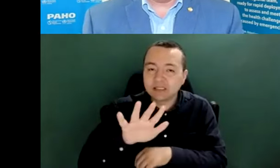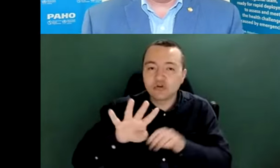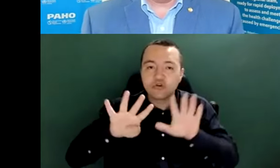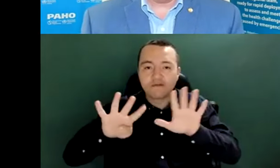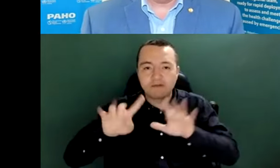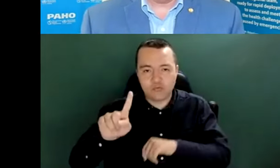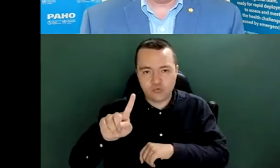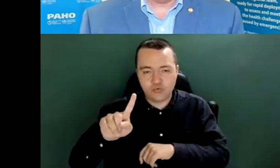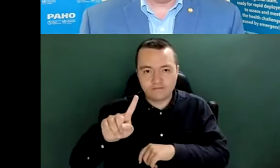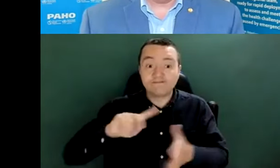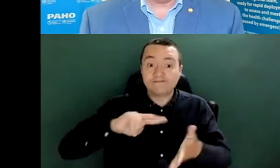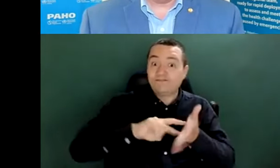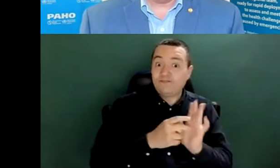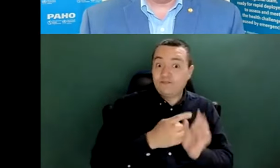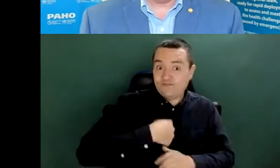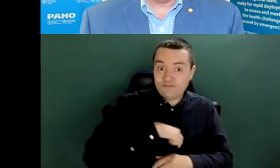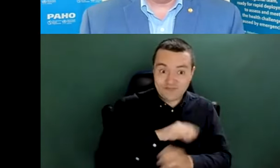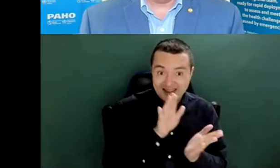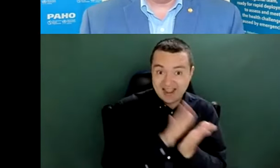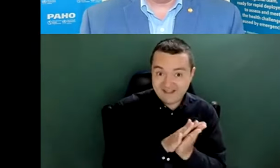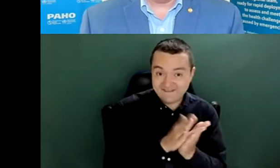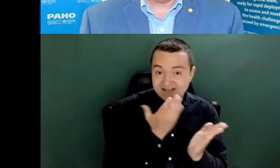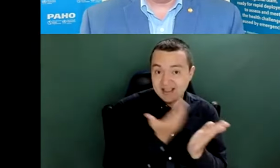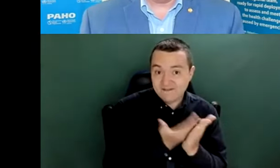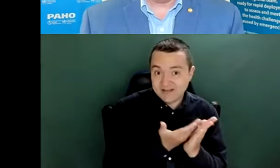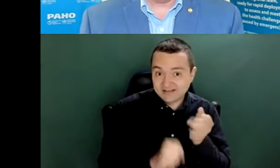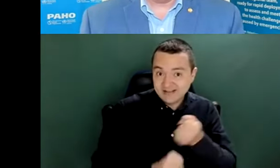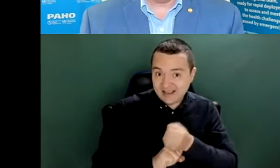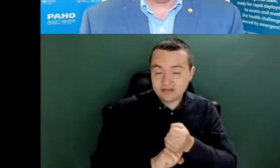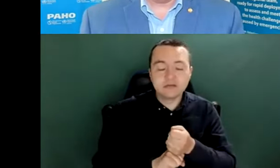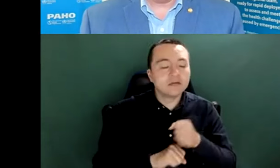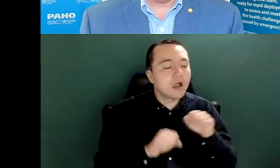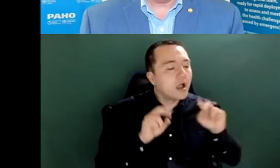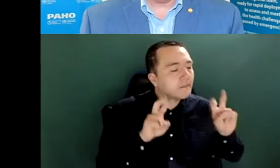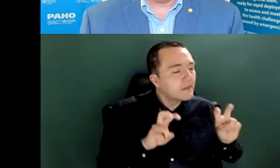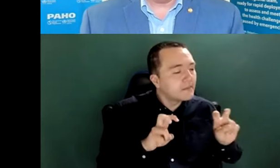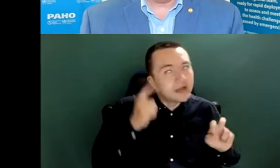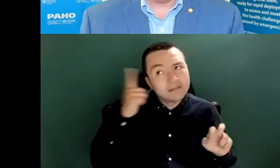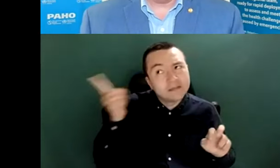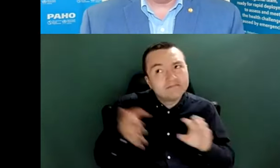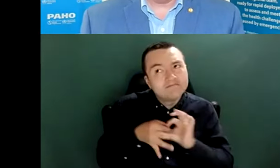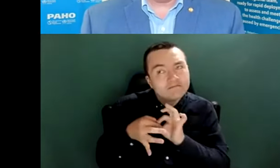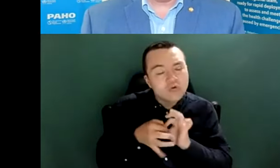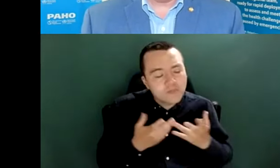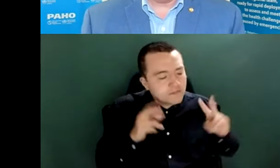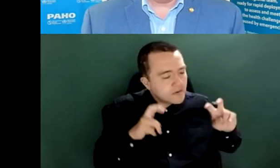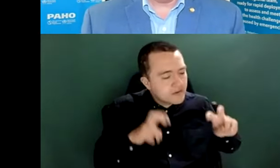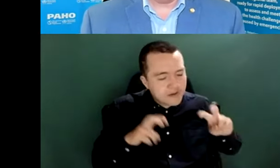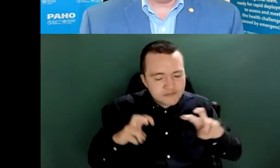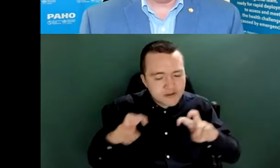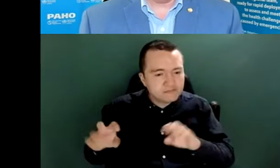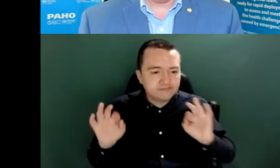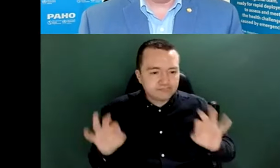tiempo de hacer este tipo de trabajo. Recuperación post-eventos, esto ya fue mencionado por Ciro y James.